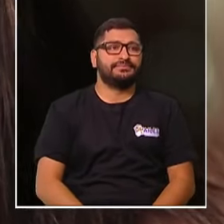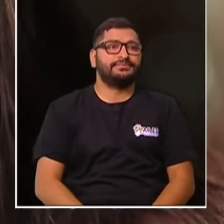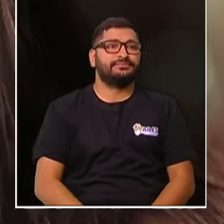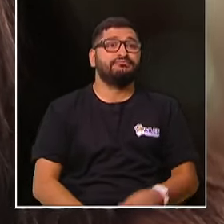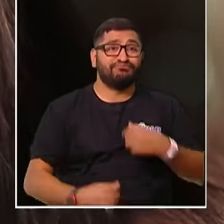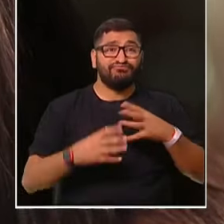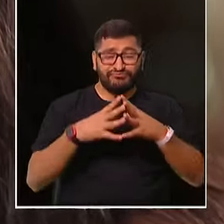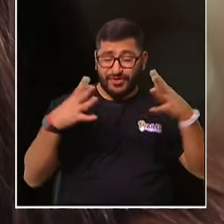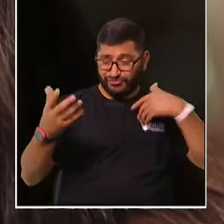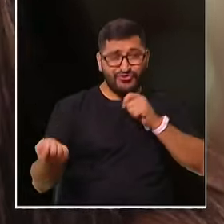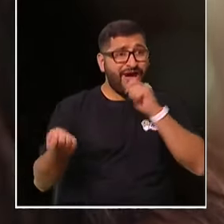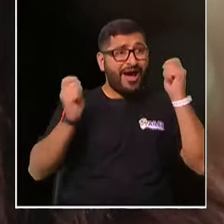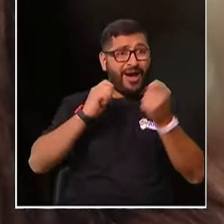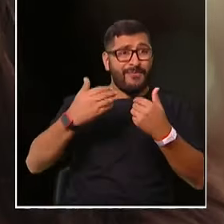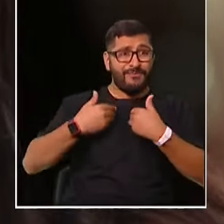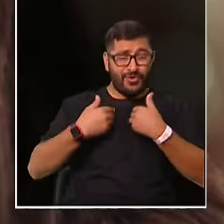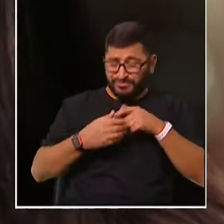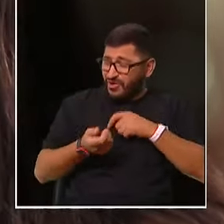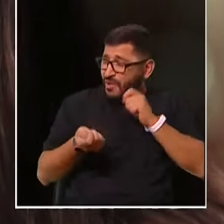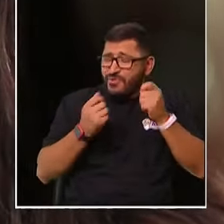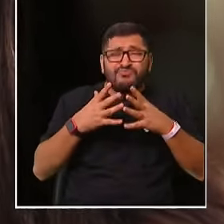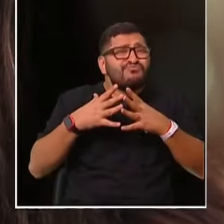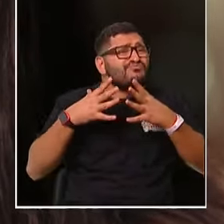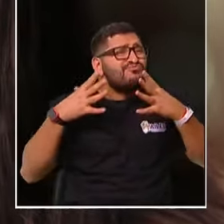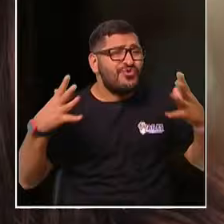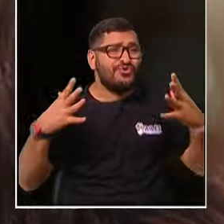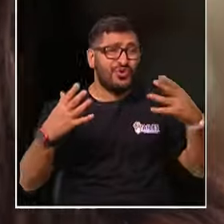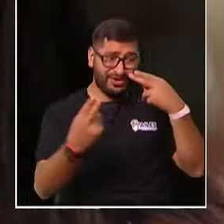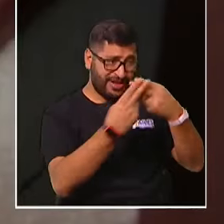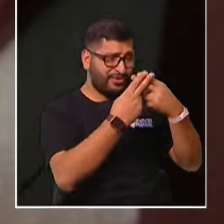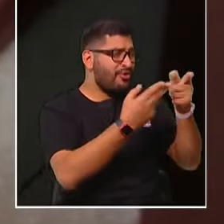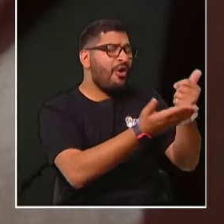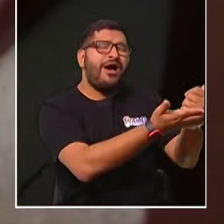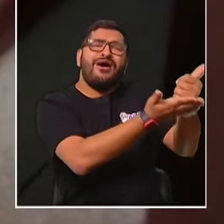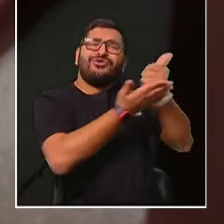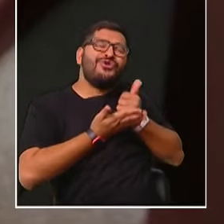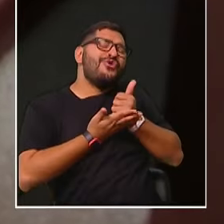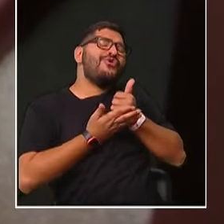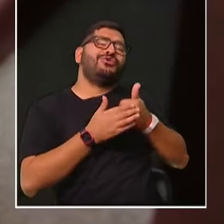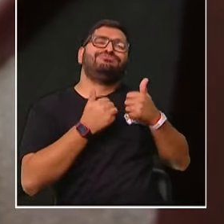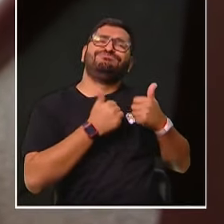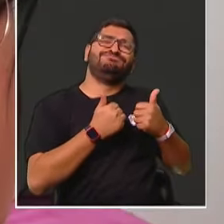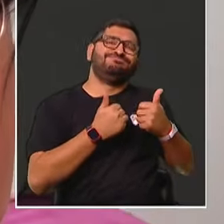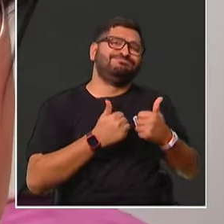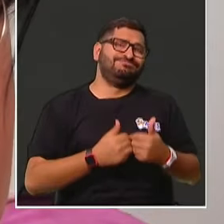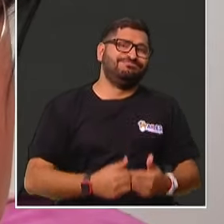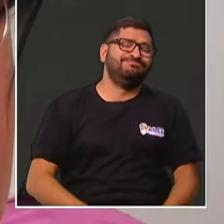Ha sido harto el cambio de la Fernanda. Mucho, mucho, mucho, mucho. La Teletón la ha ayudado mucho. Sí.